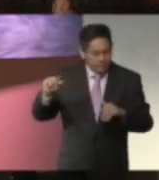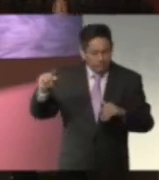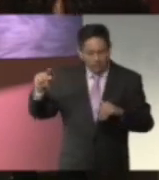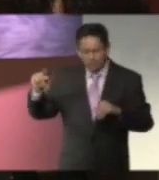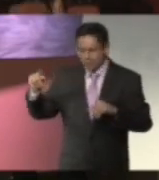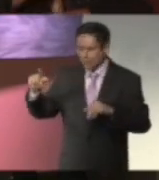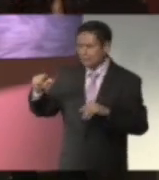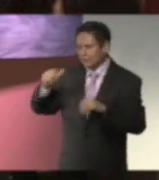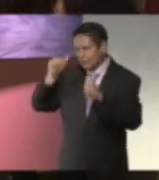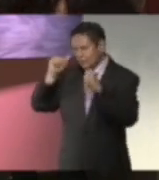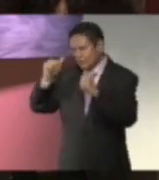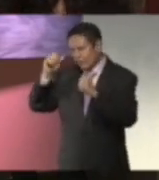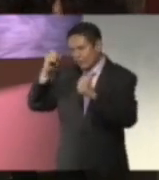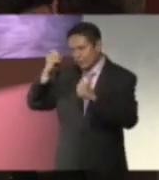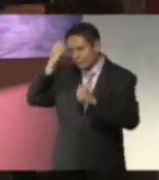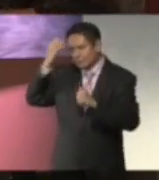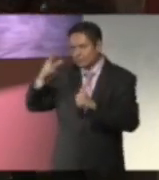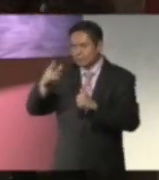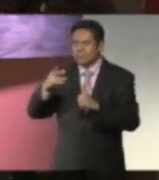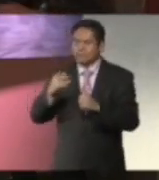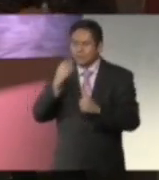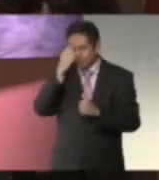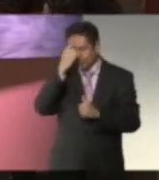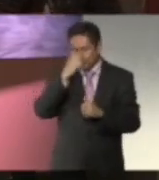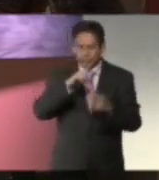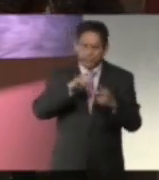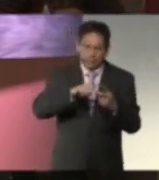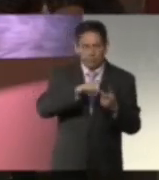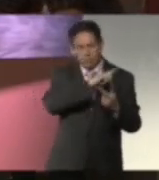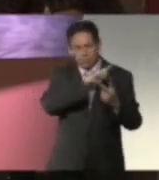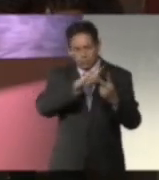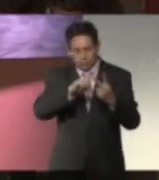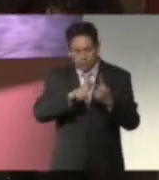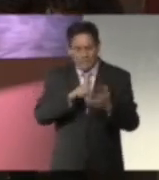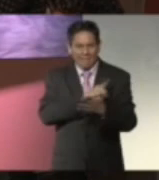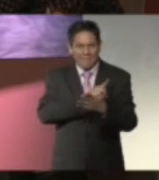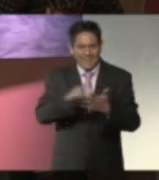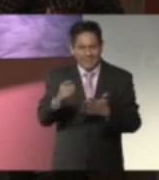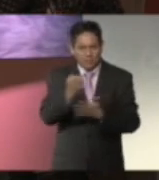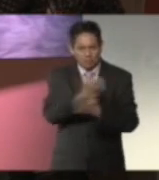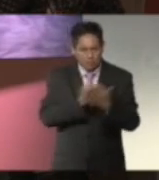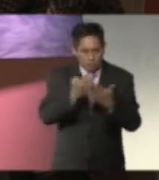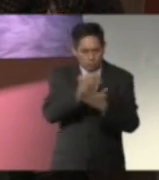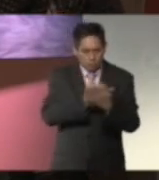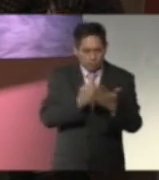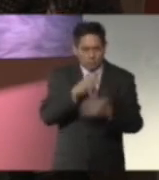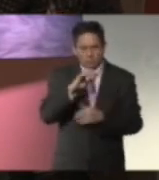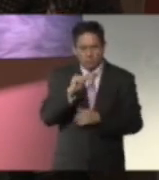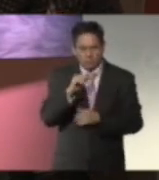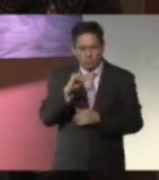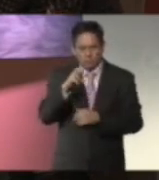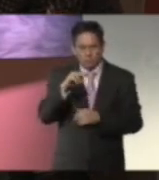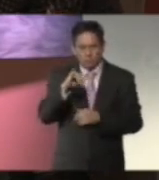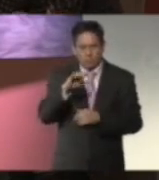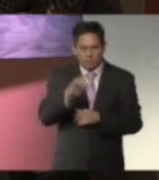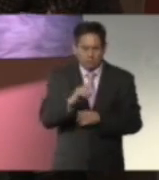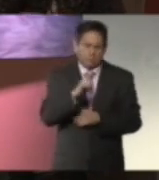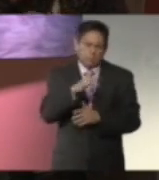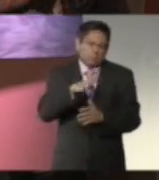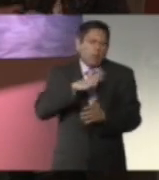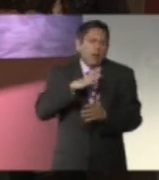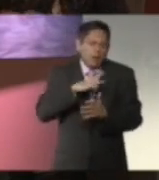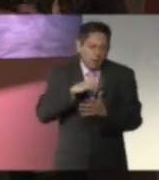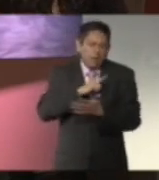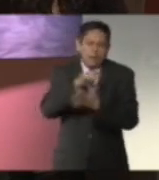Luego, el derecho económico, yo creo que sería muy conveniente que si tenemos el Pacto Internacional de Derechos